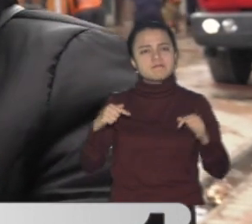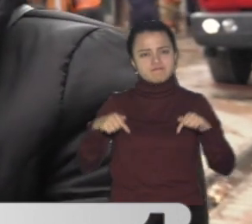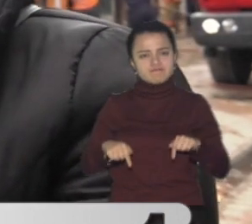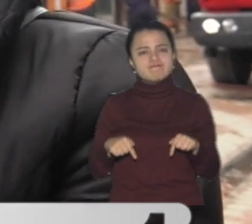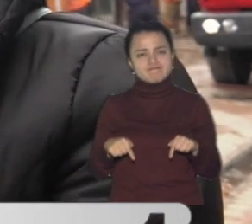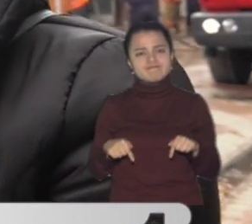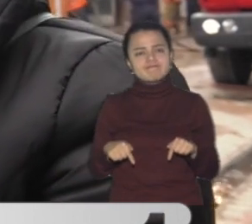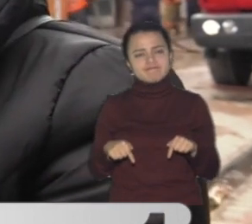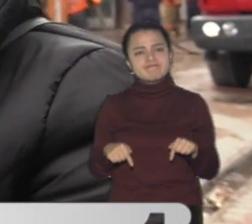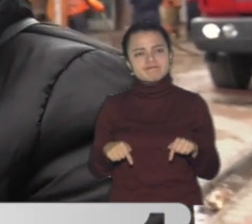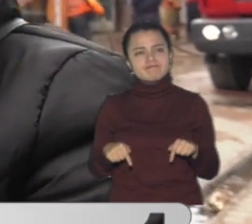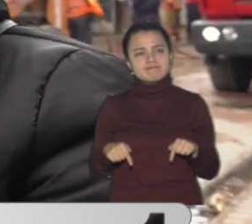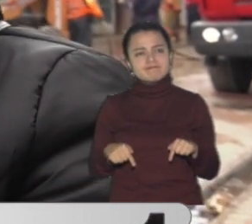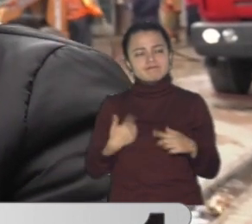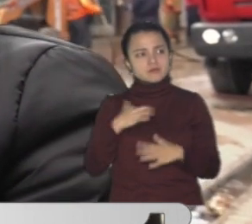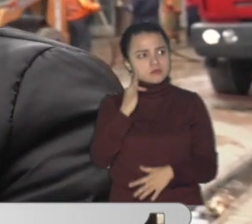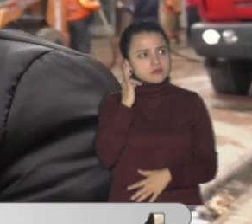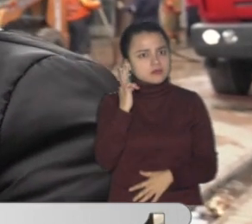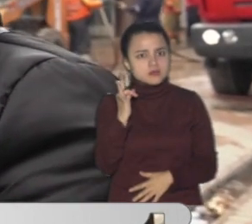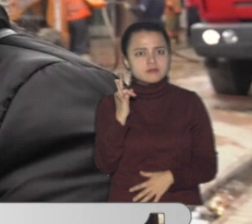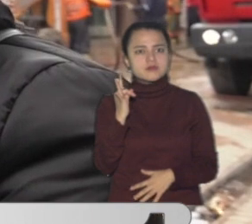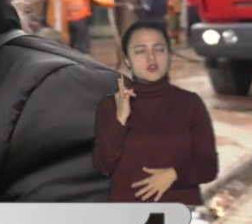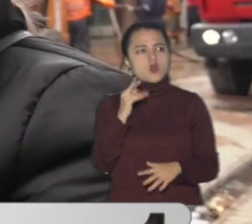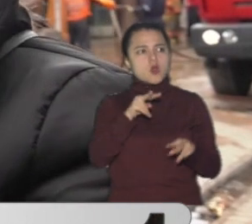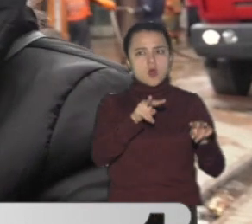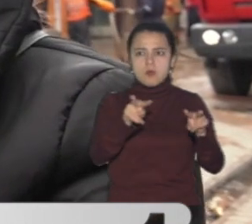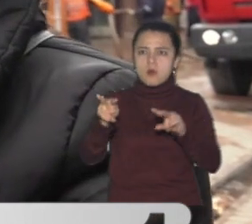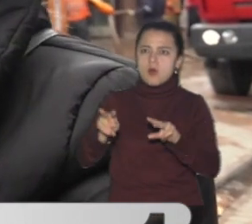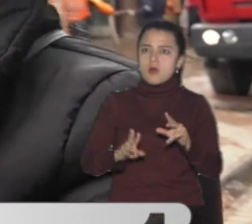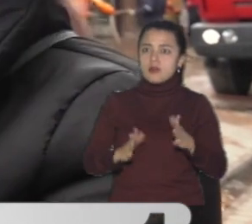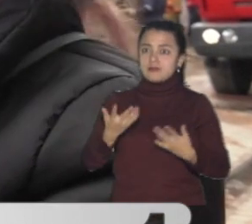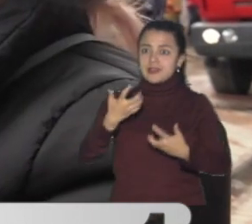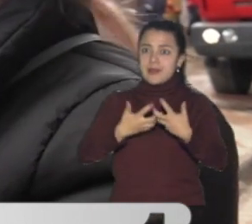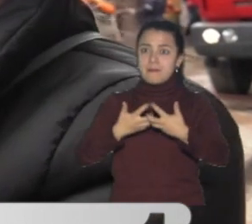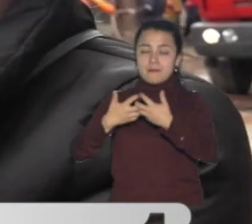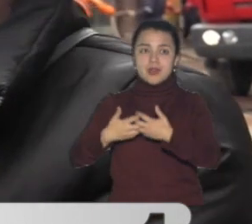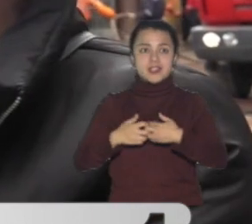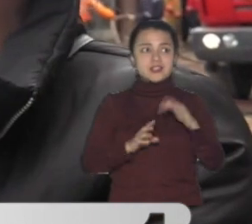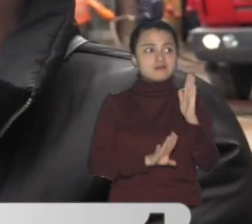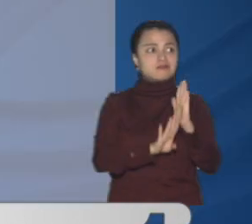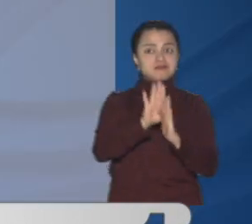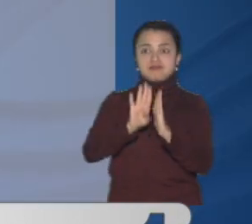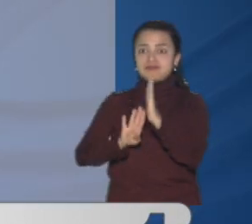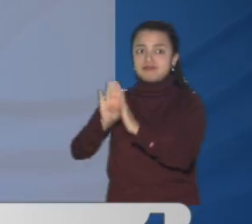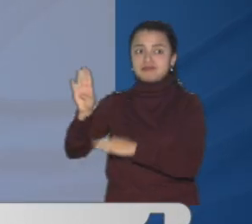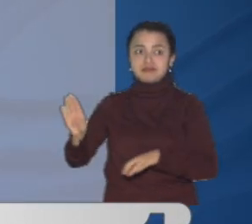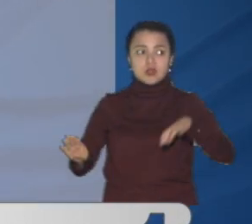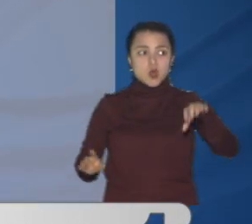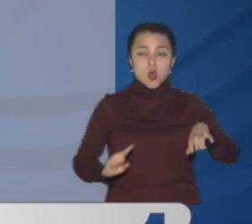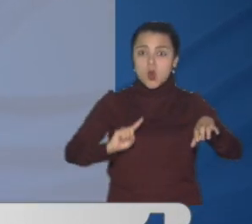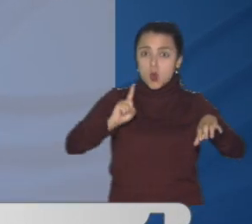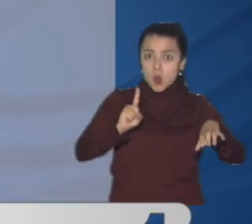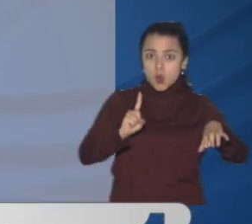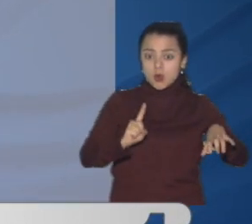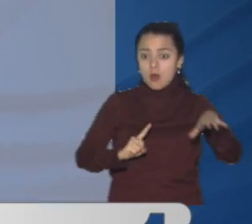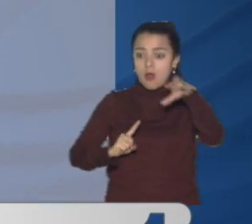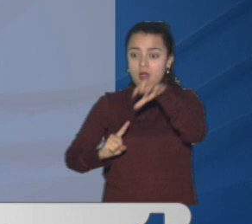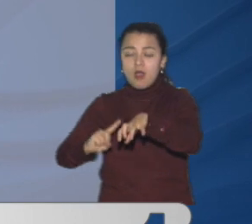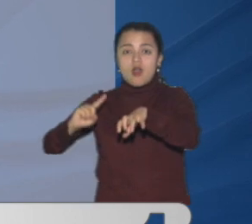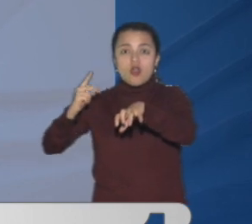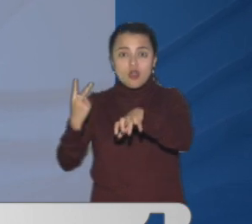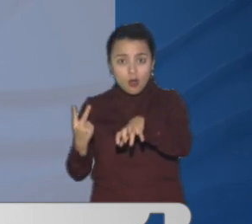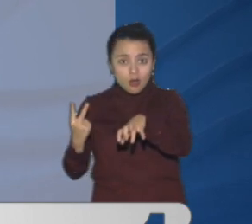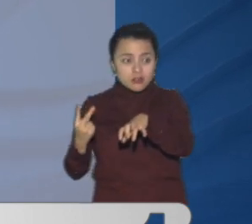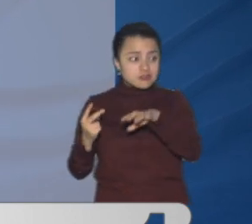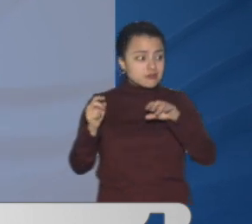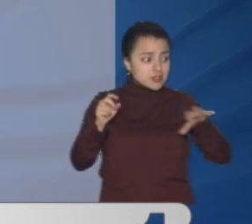prácticamente. Fui testigo del crecimiento de la empresa, son 2 locales. Pues nada, hacemos un llamado a la